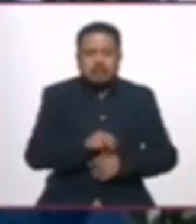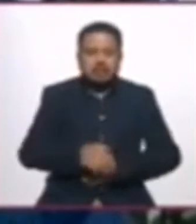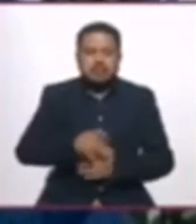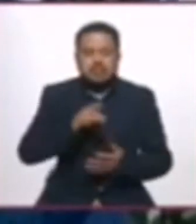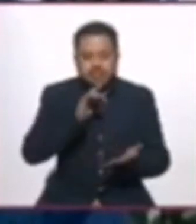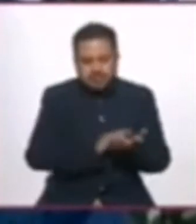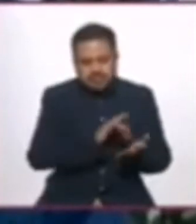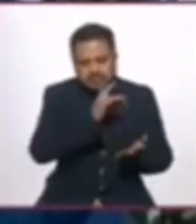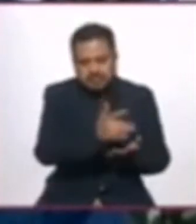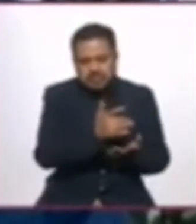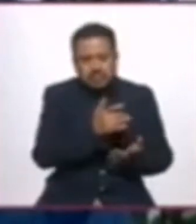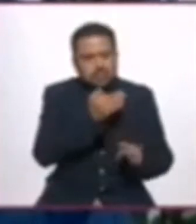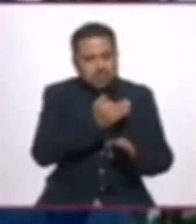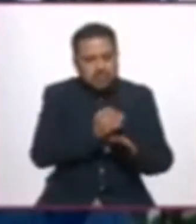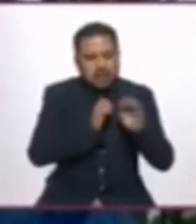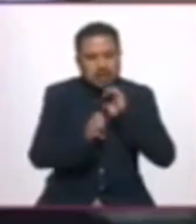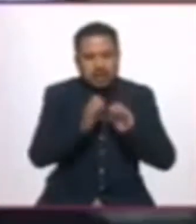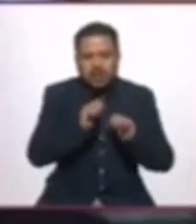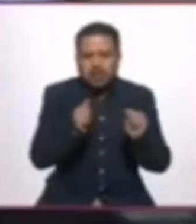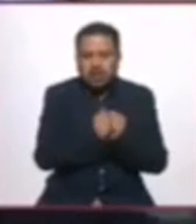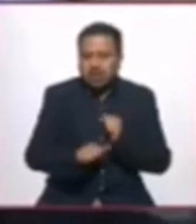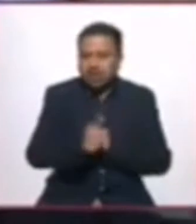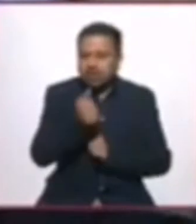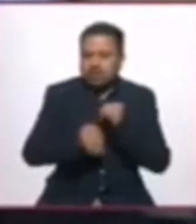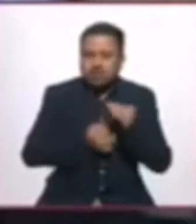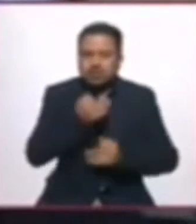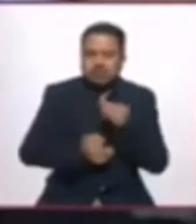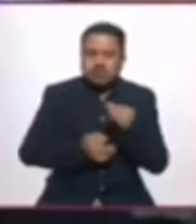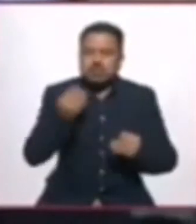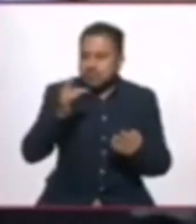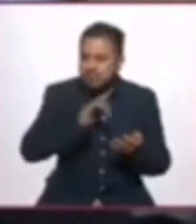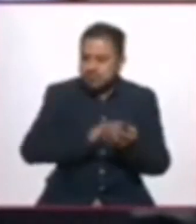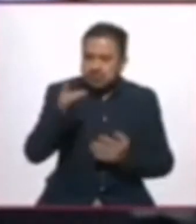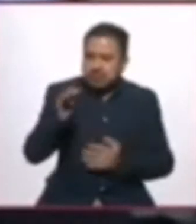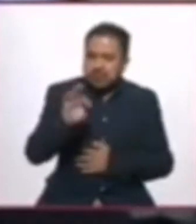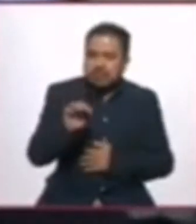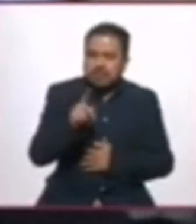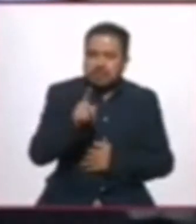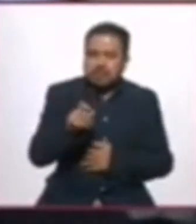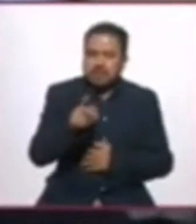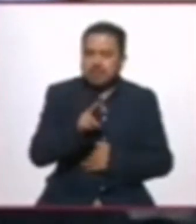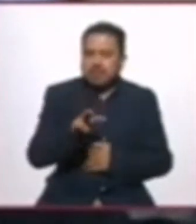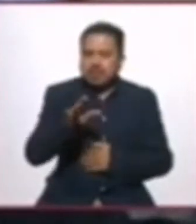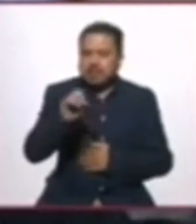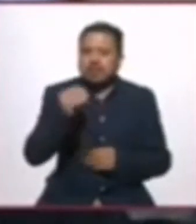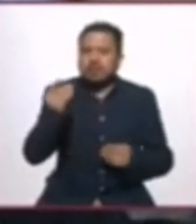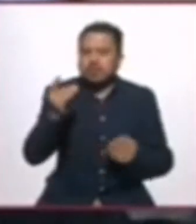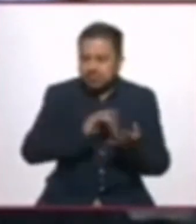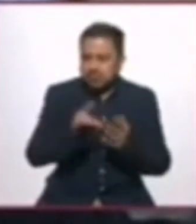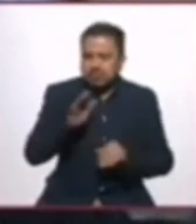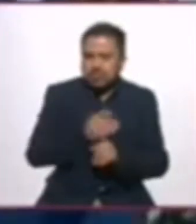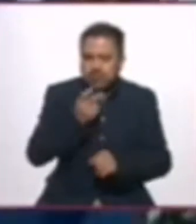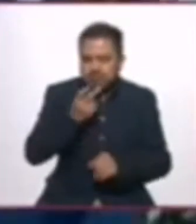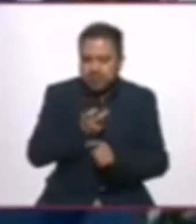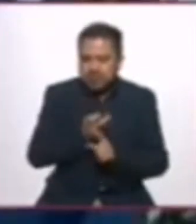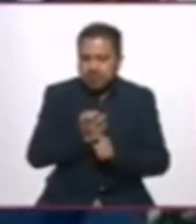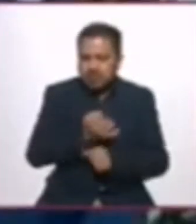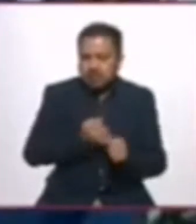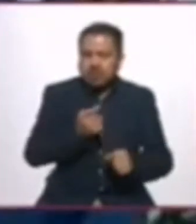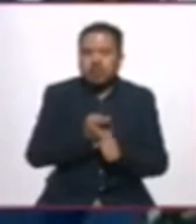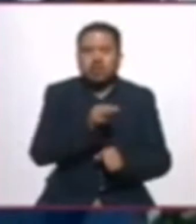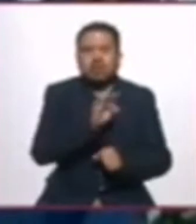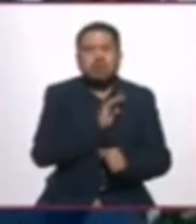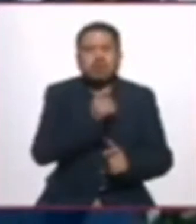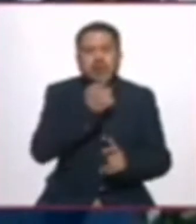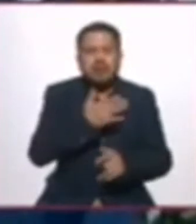Alibot, gracias por aceptar esta entrevista con 11 Noticias. Y muchas gracias, señor Federico Lamont, muchas gracias por esta oportunidad.